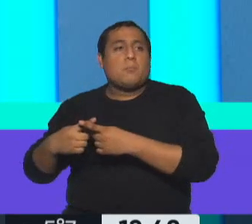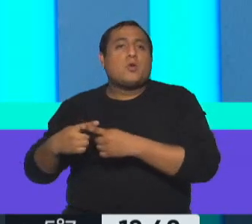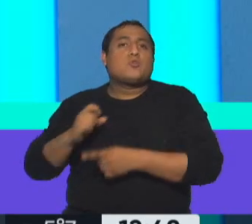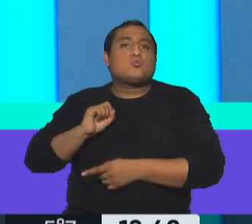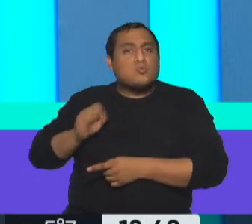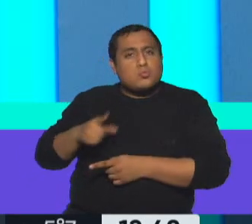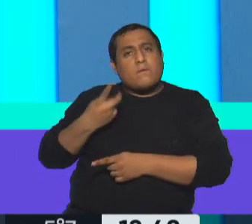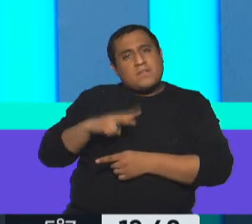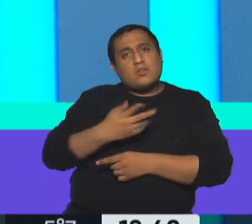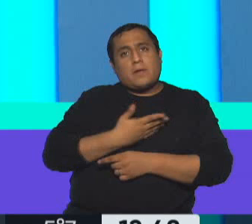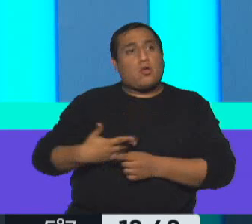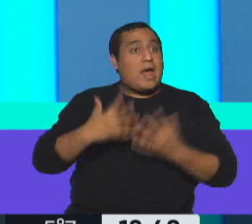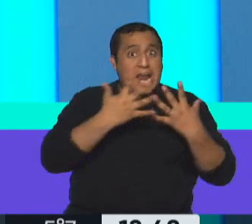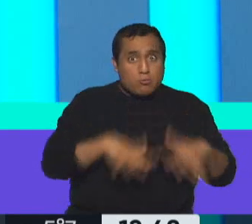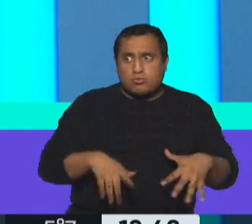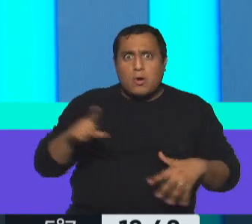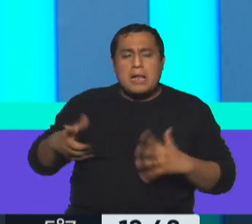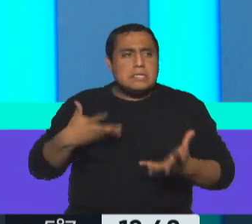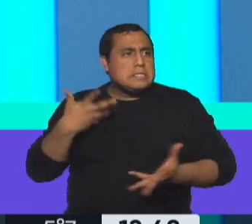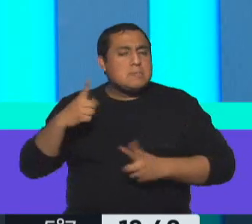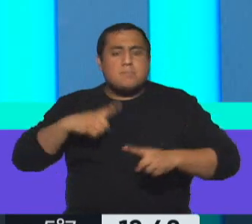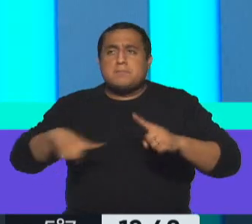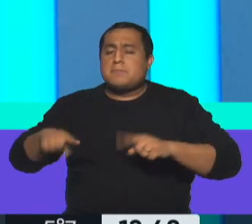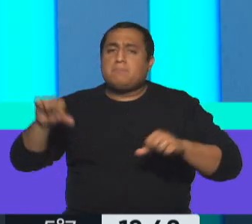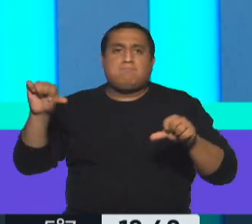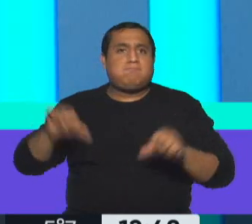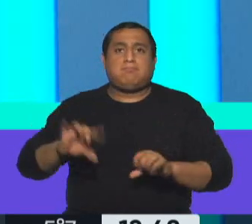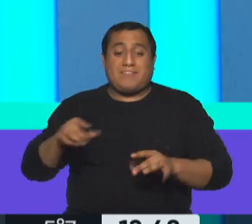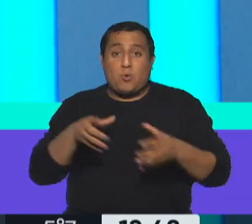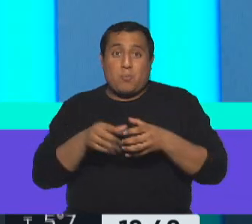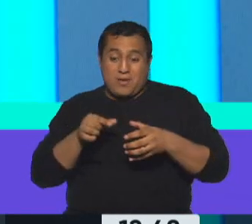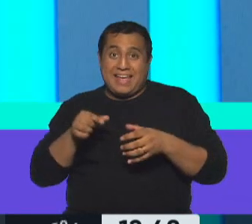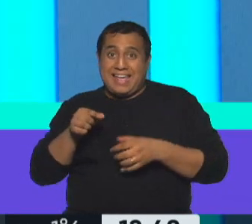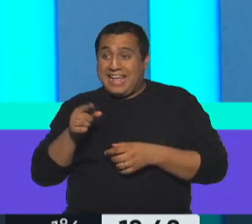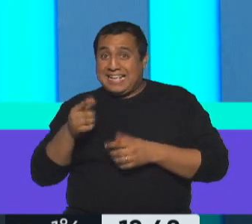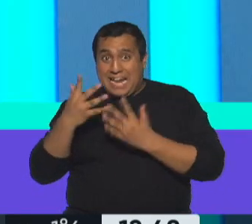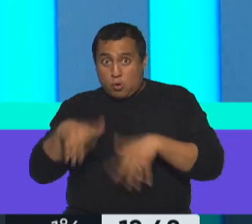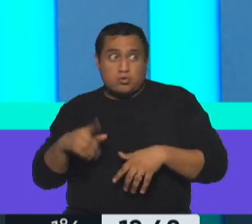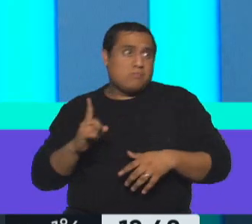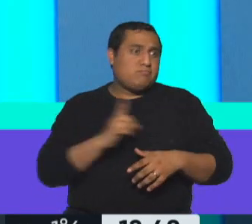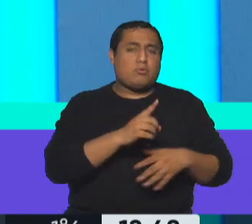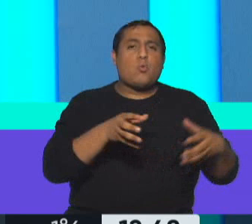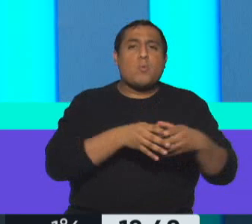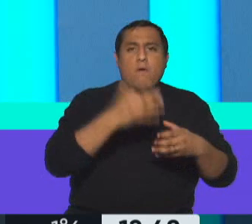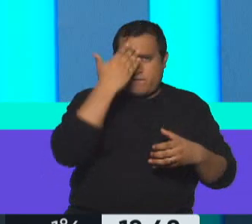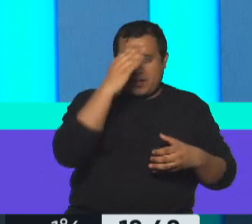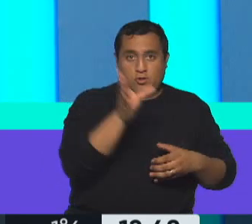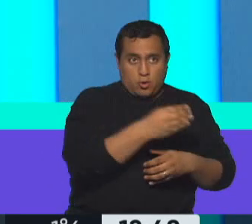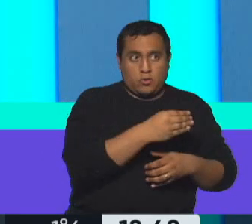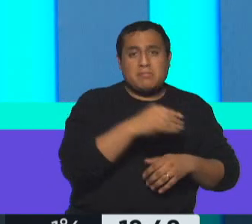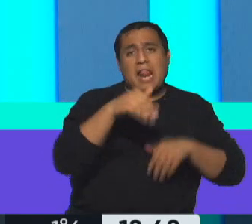se renunció y éste se fue al frente de todos y fue a ser candidato a la intendencia de corrientes que terminó